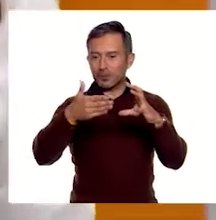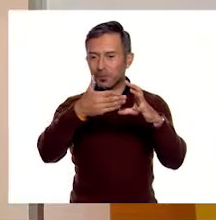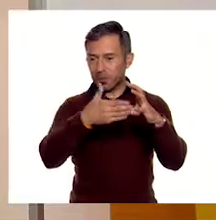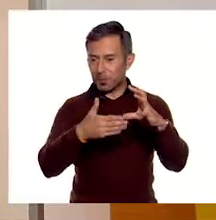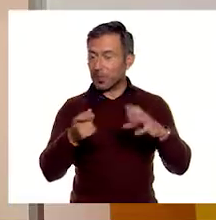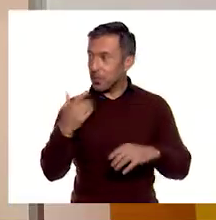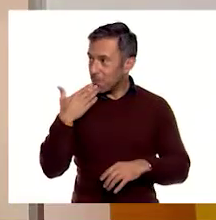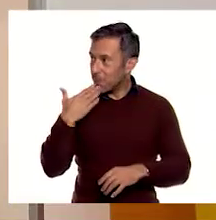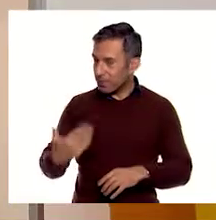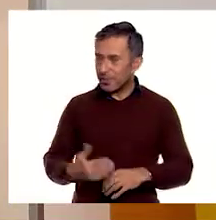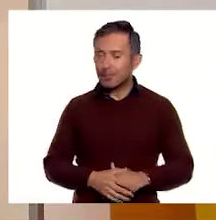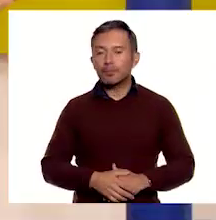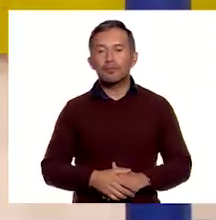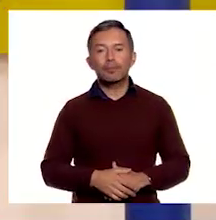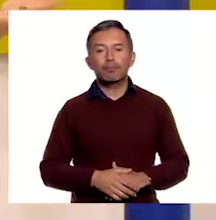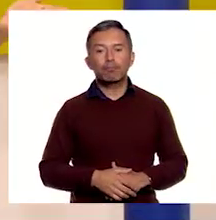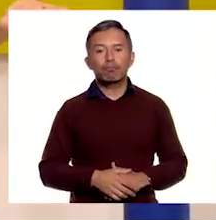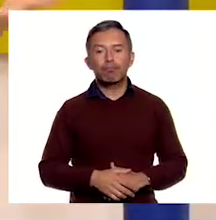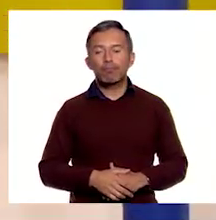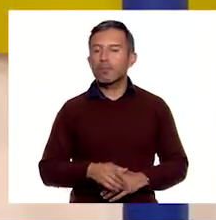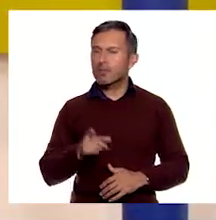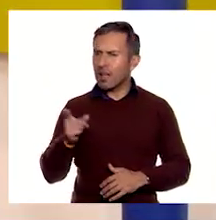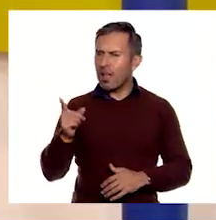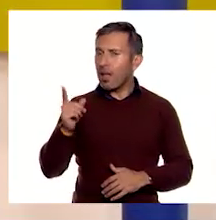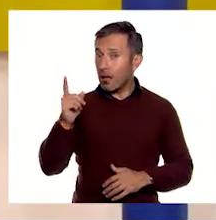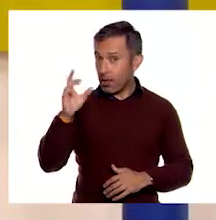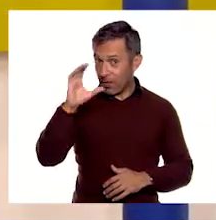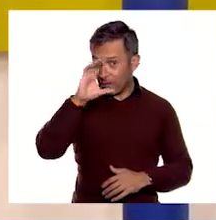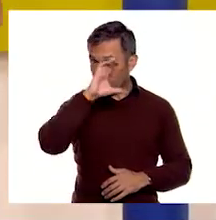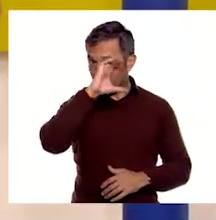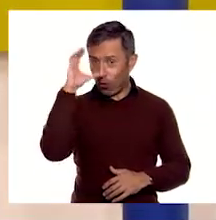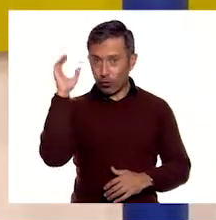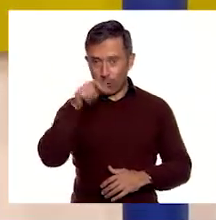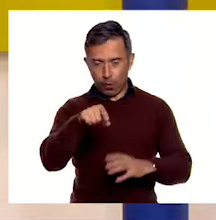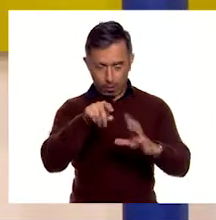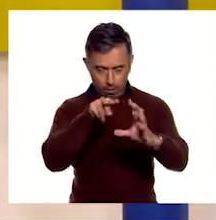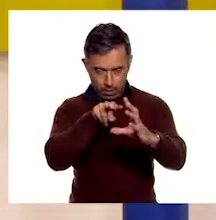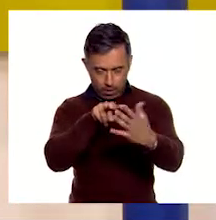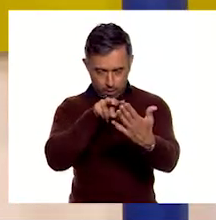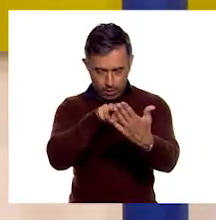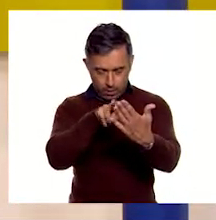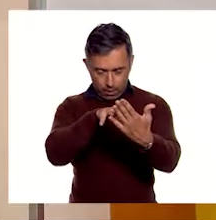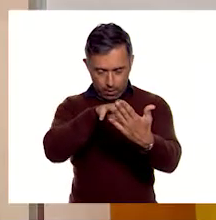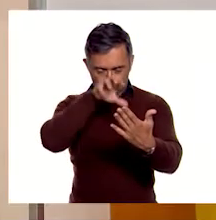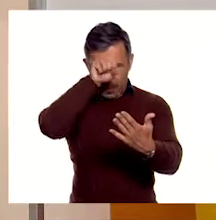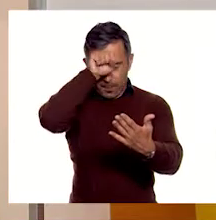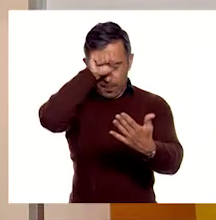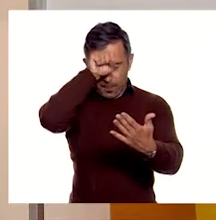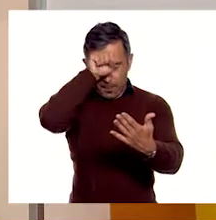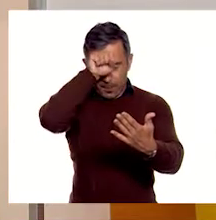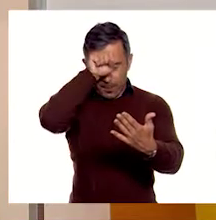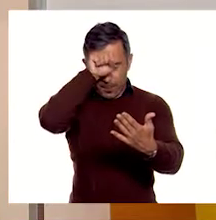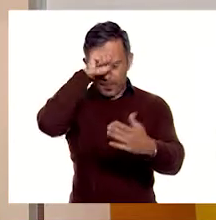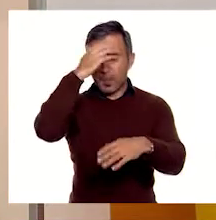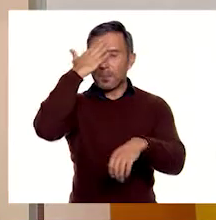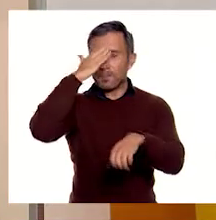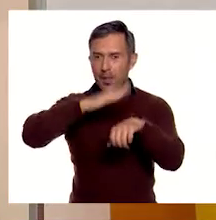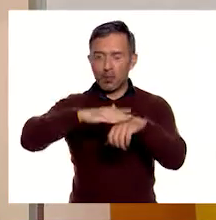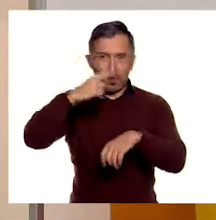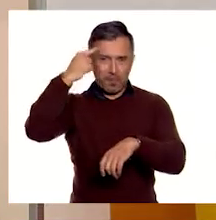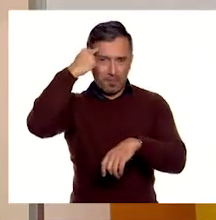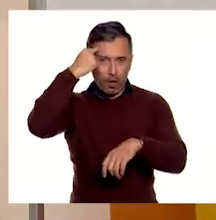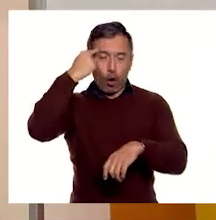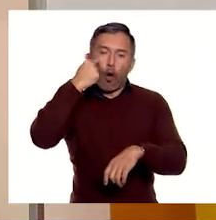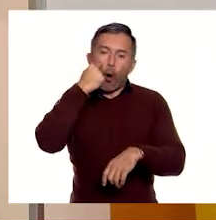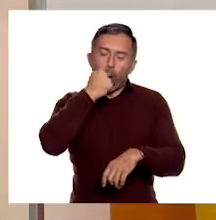bien. Entonces, aquí nuestra imagen se queda grabada. Se queda grabada unos minutos en nuestra mente, en